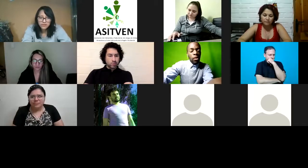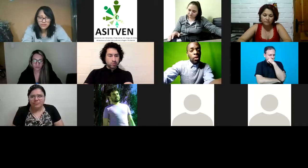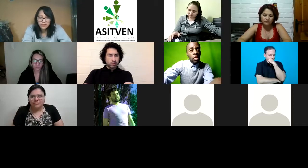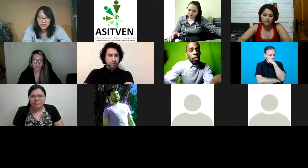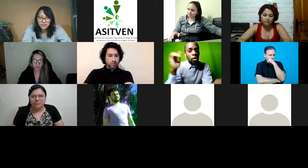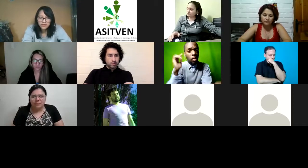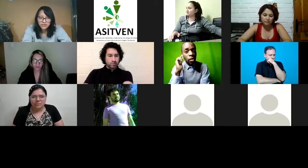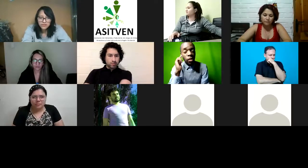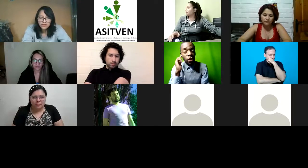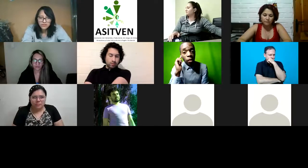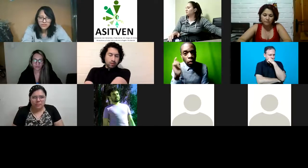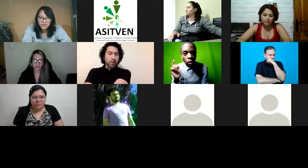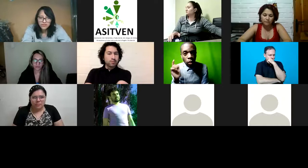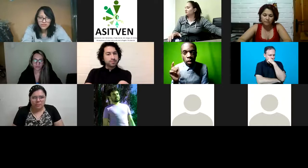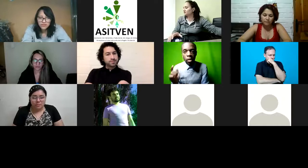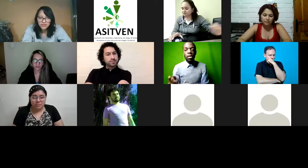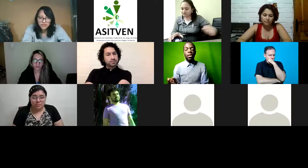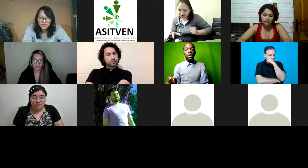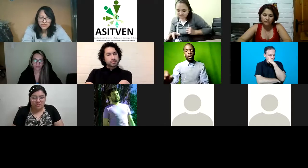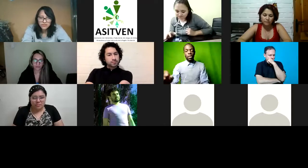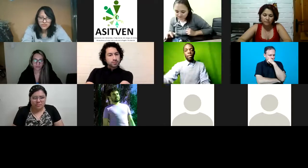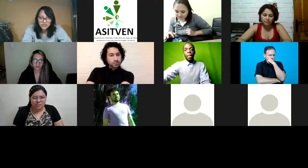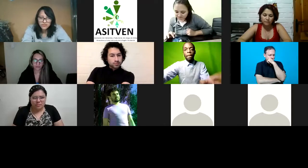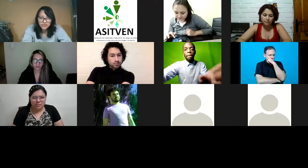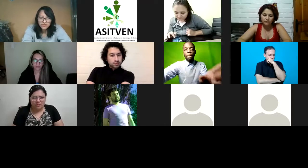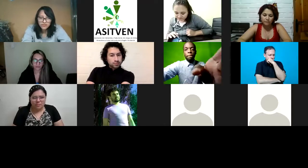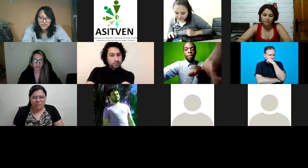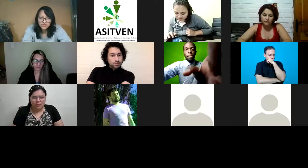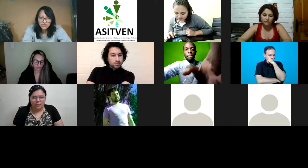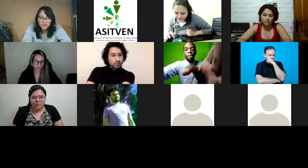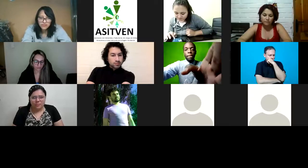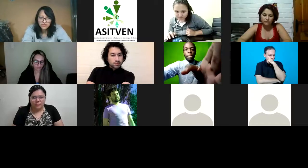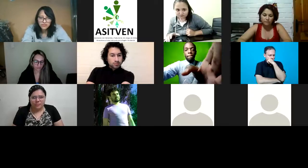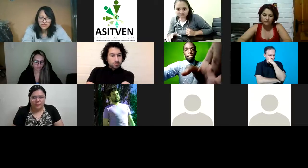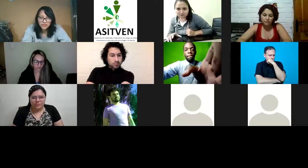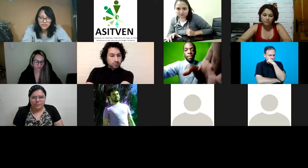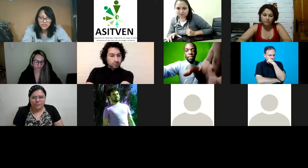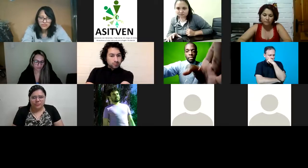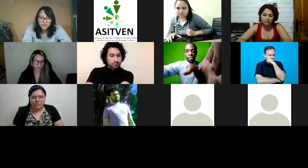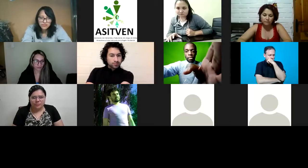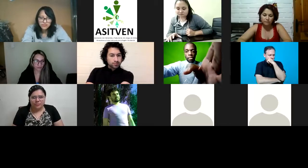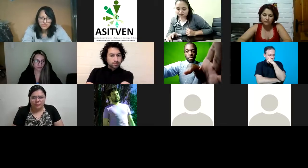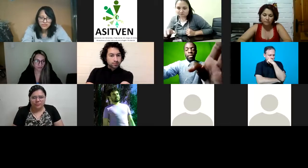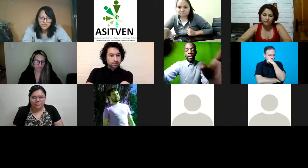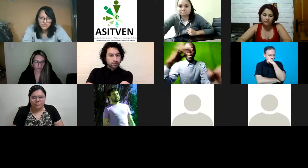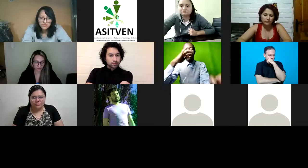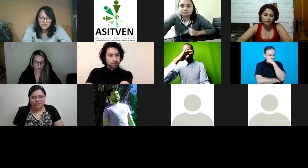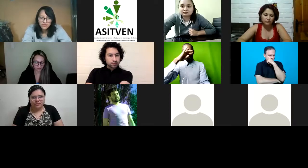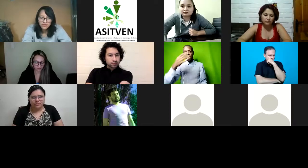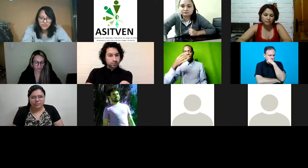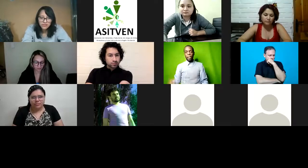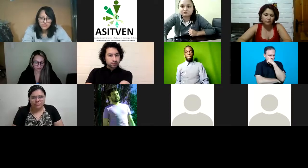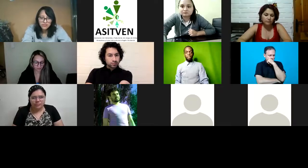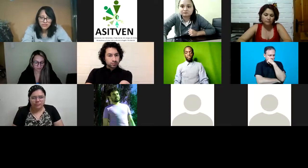de señas en general. De hecho, por lo menos en Europa, las mismas